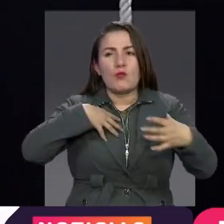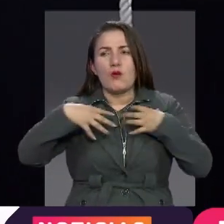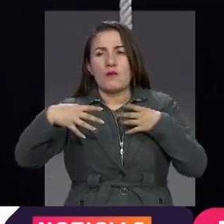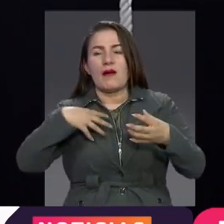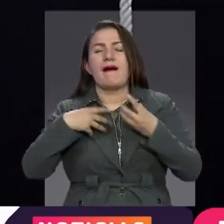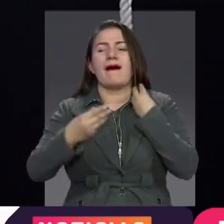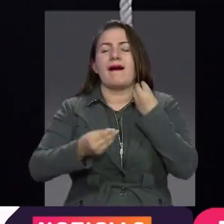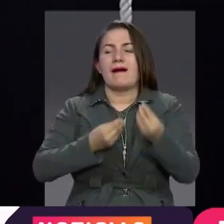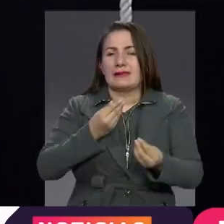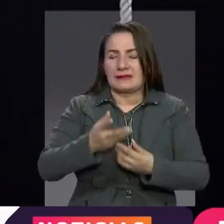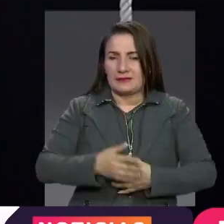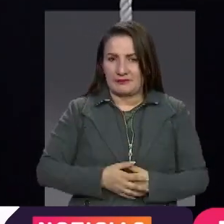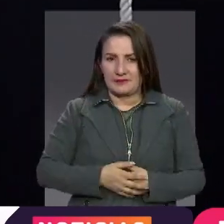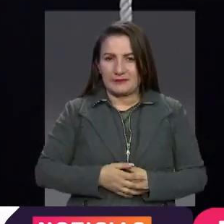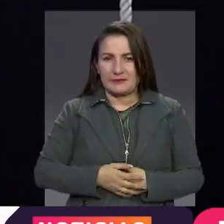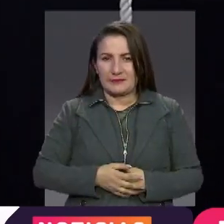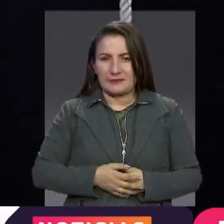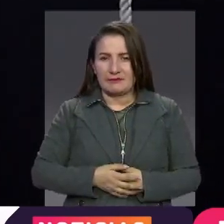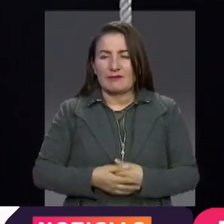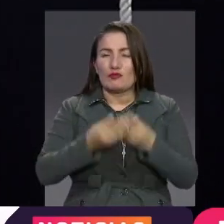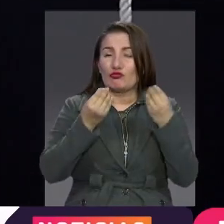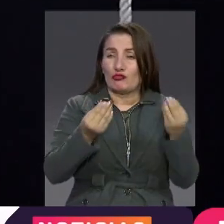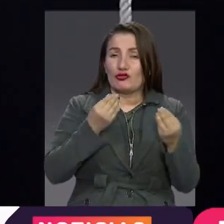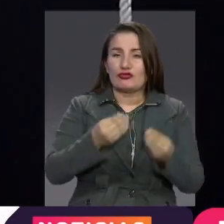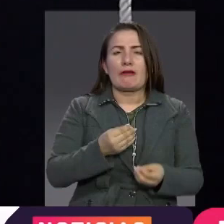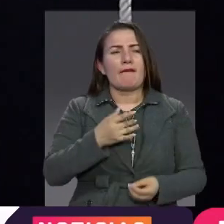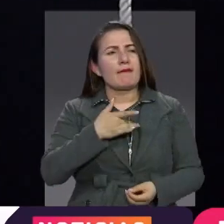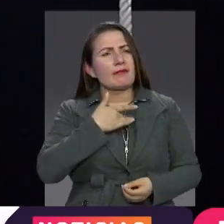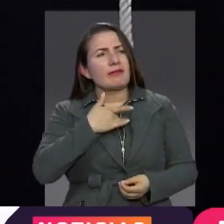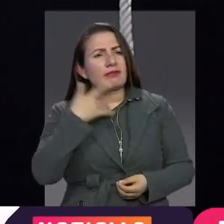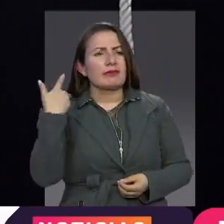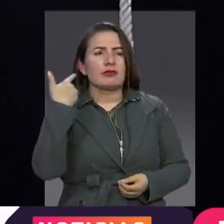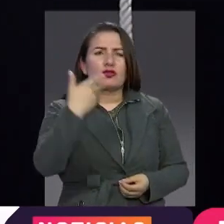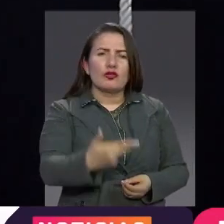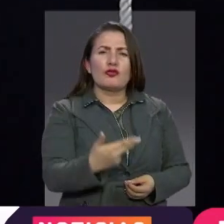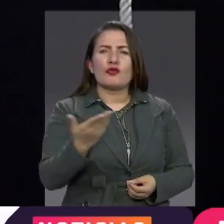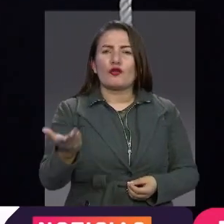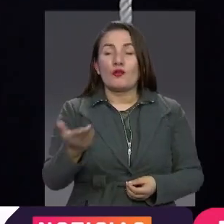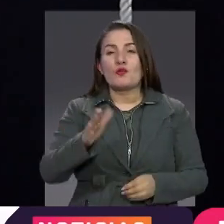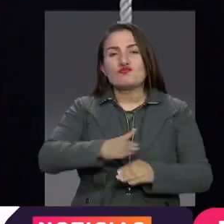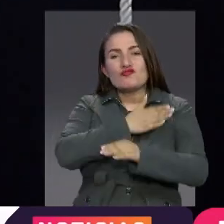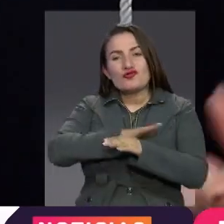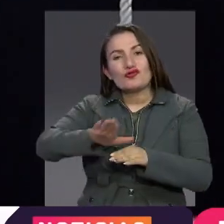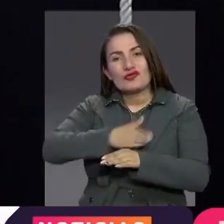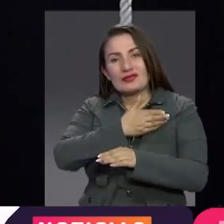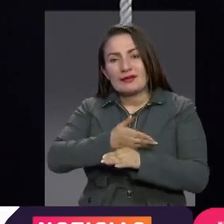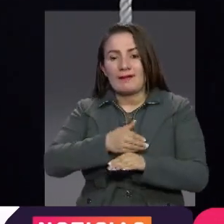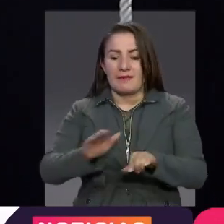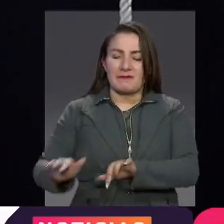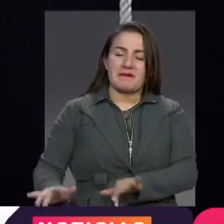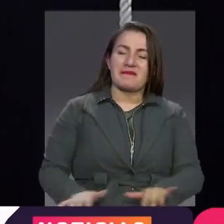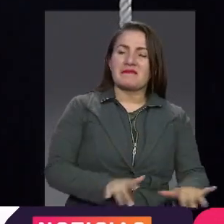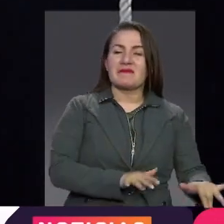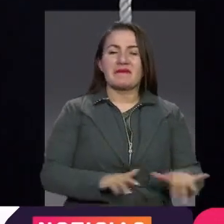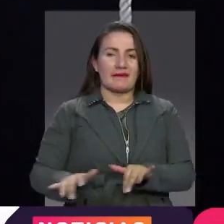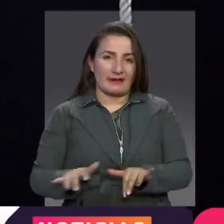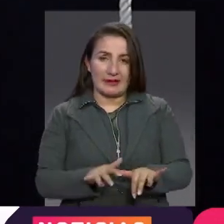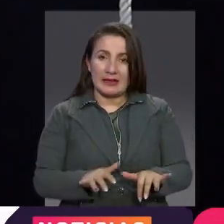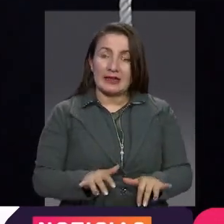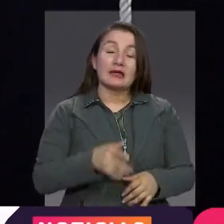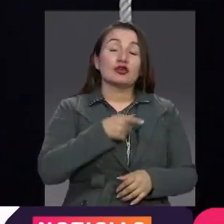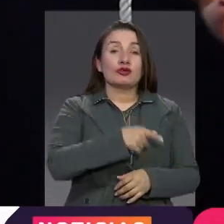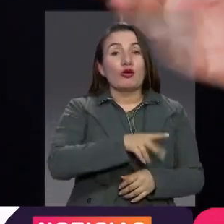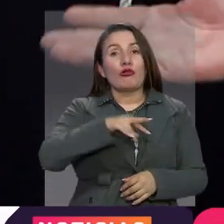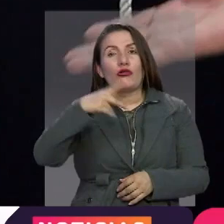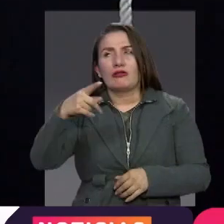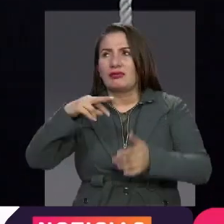vamos a darle mucho más sentido a la historia música envió con una pianista estupenda que su balón era